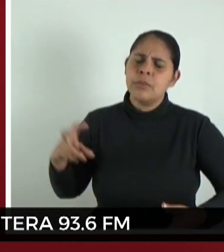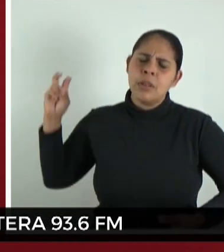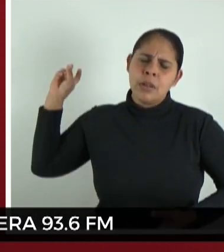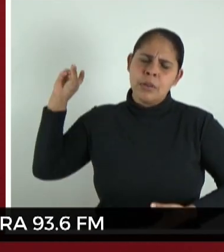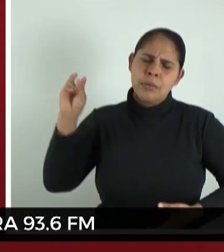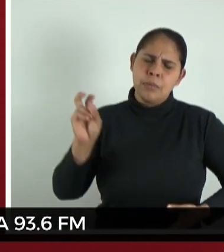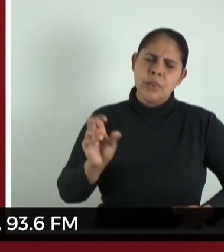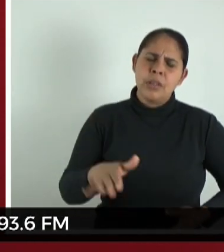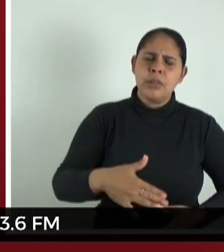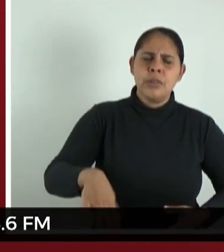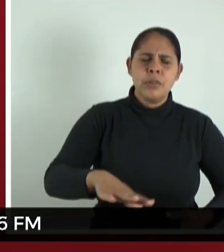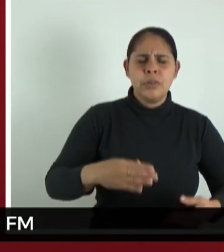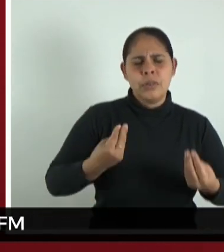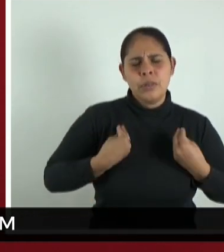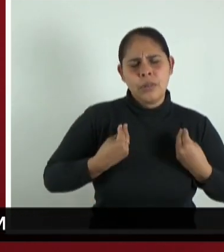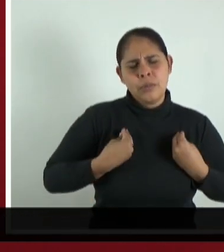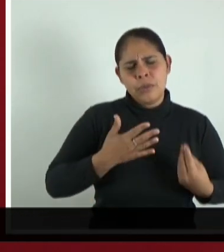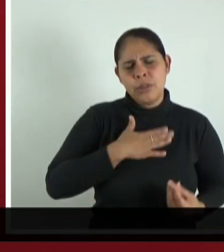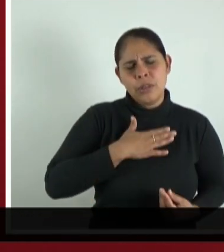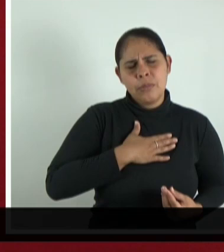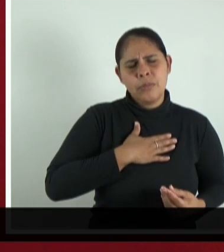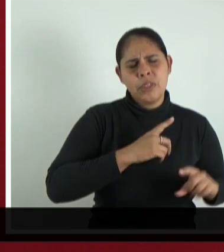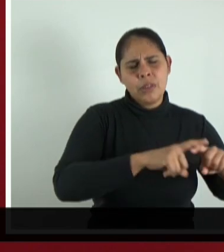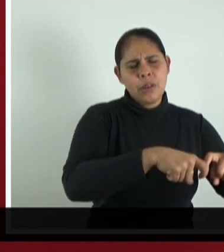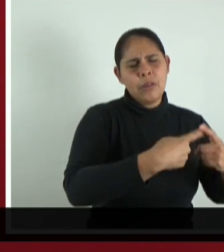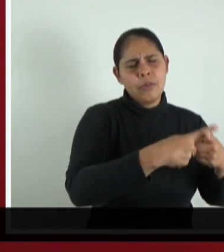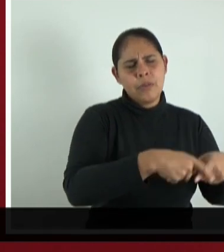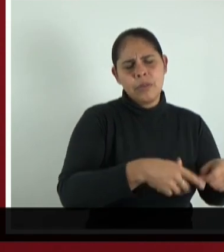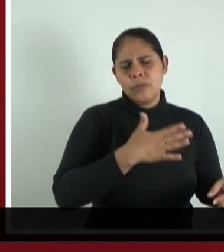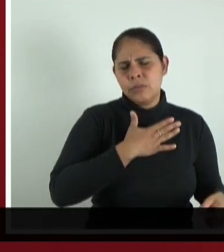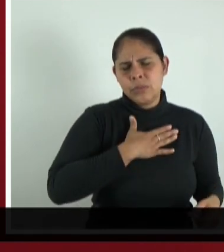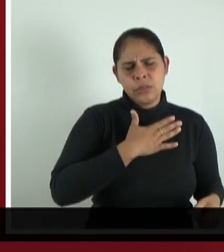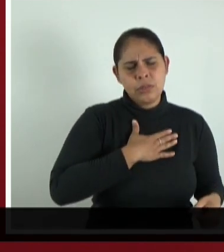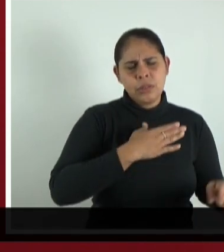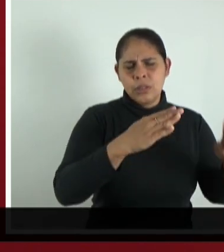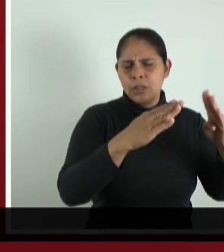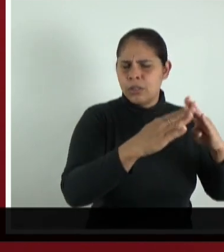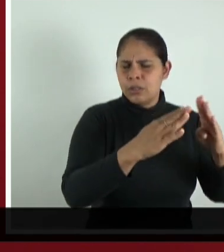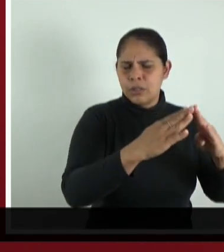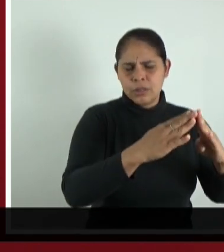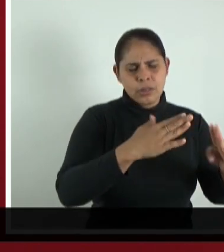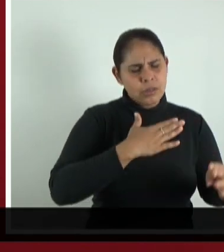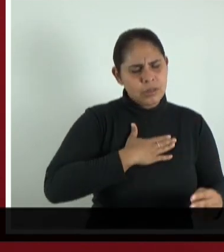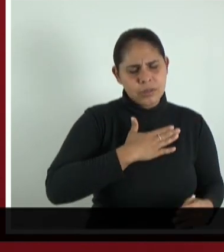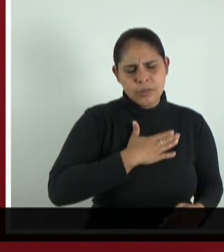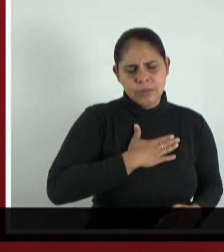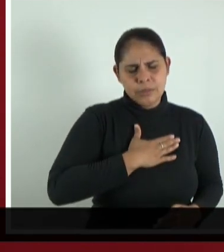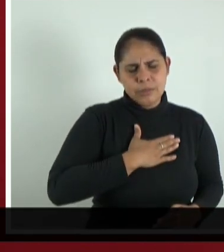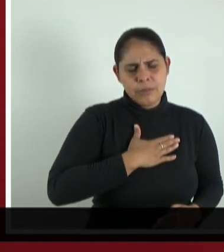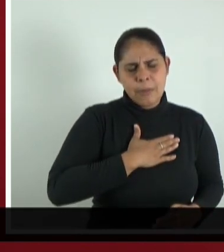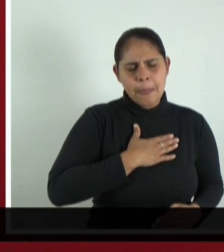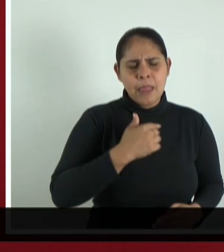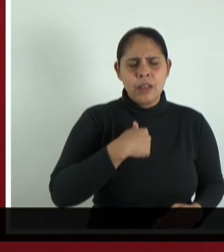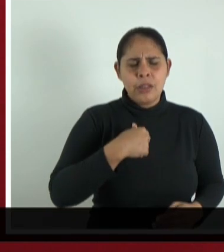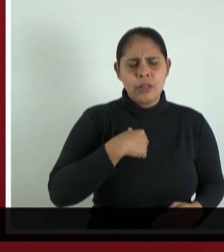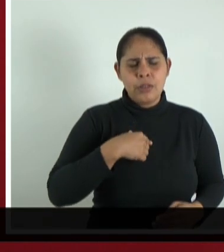a mi vida, a mi familia, a mi casa. Y te doy la